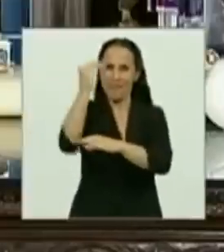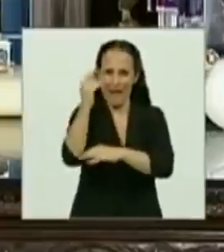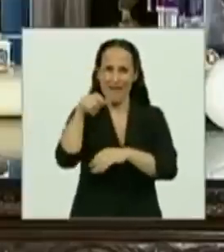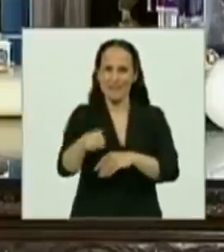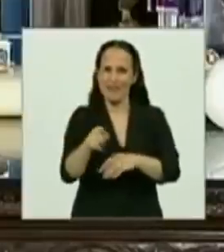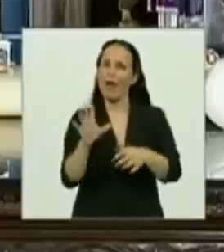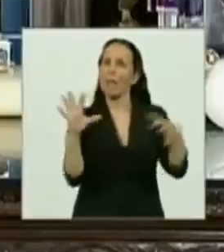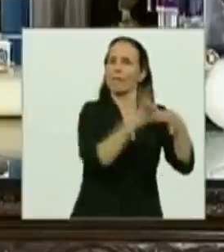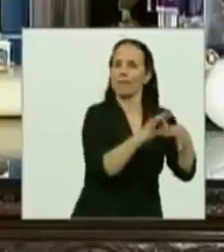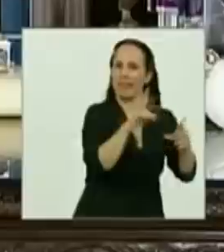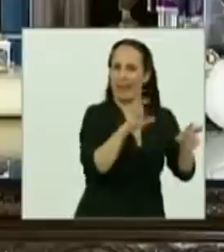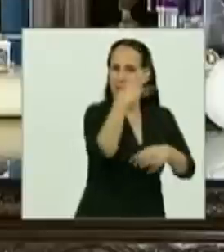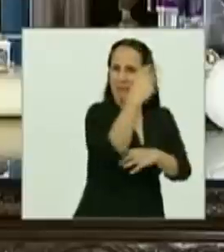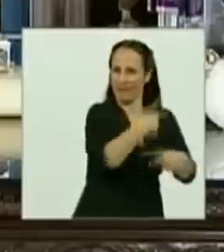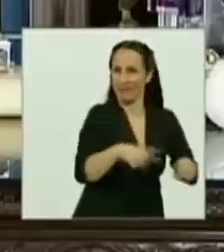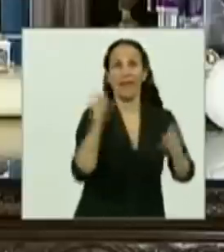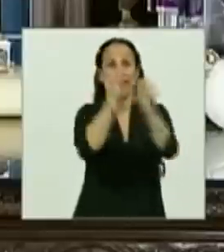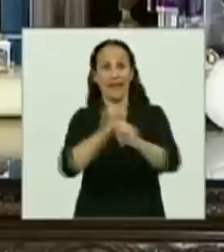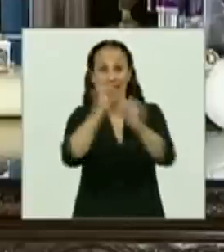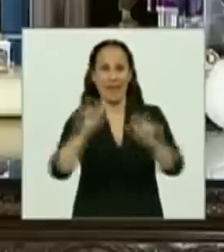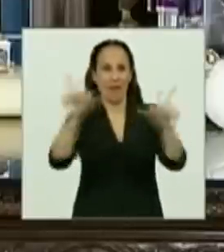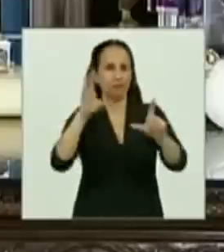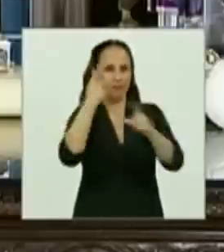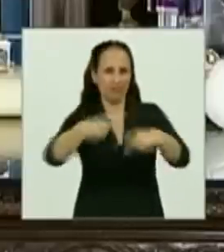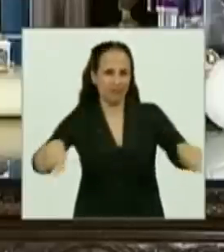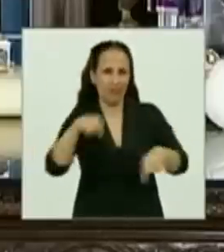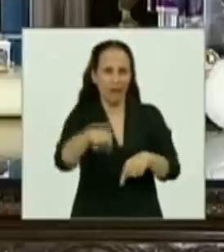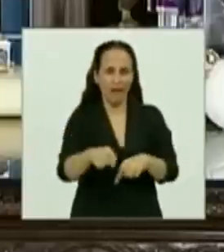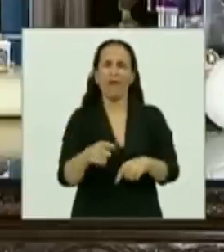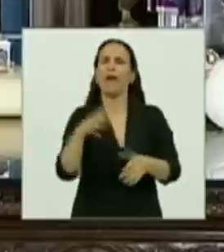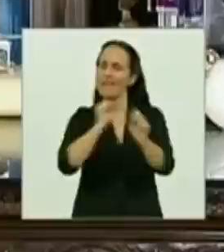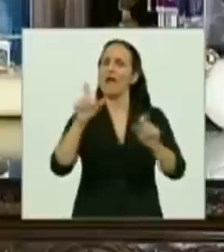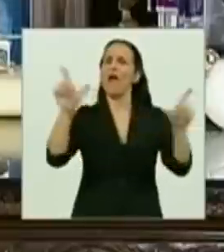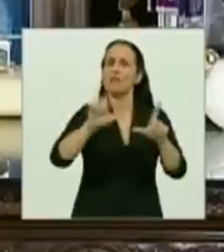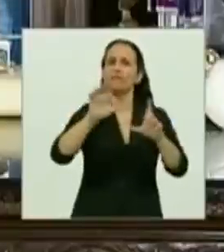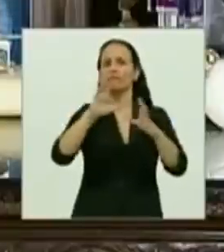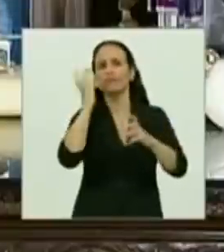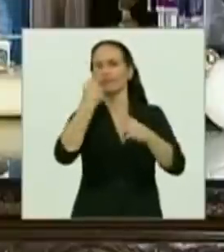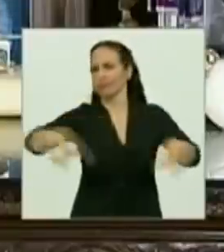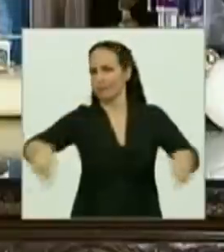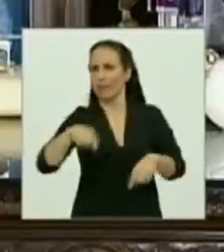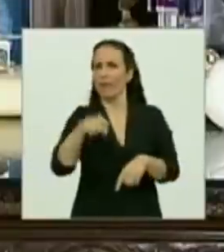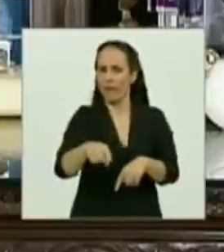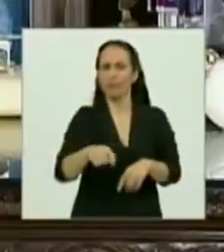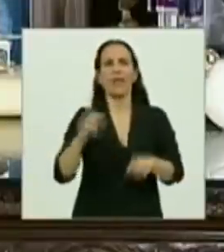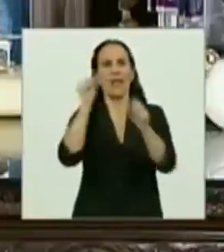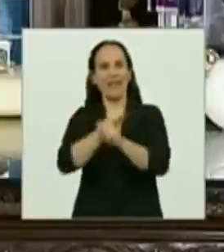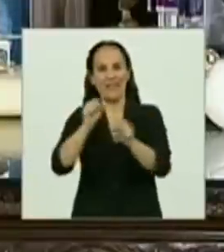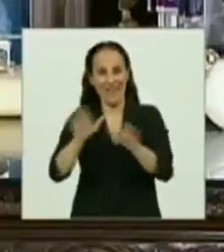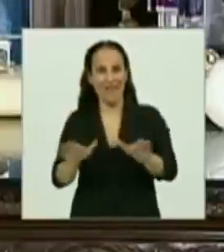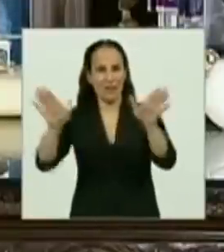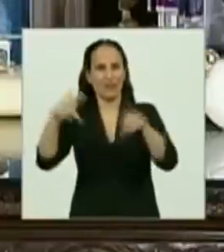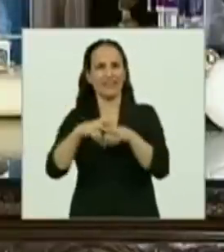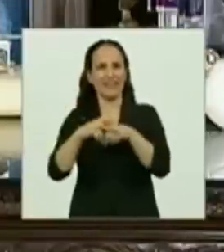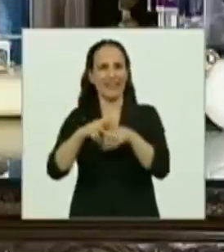esta actividad. Ingeniería en telecomunicaciones en 5 institutos. Ingeniería aeronáutica y tecnicatura